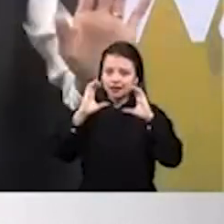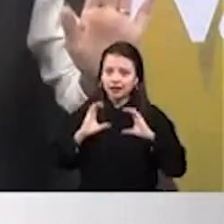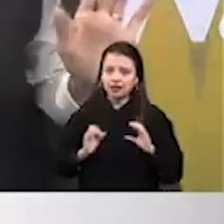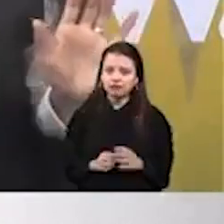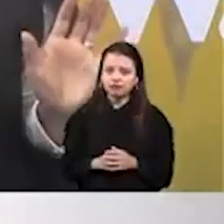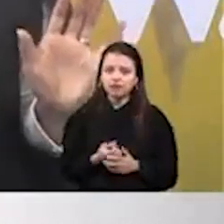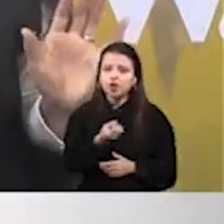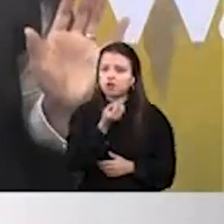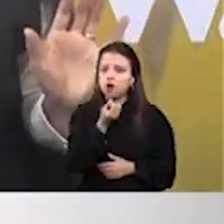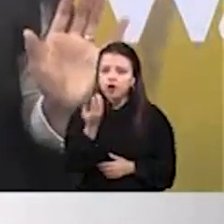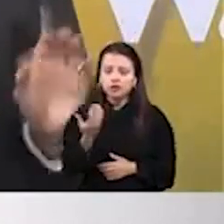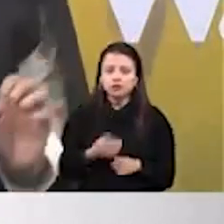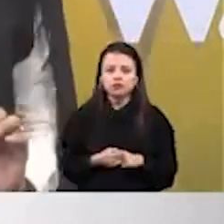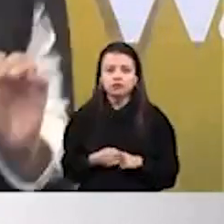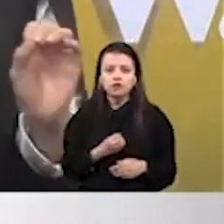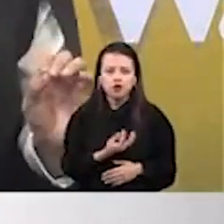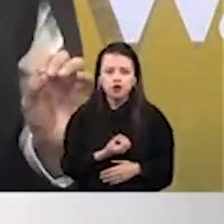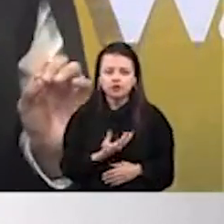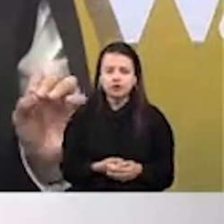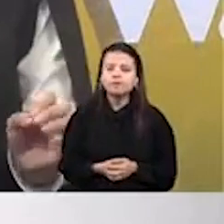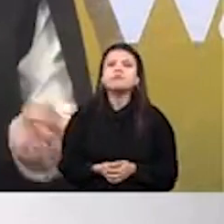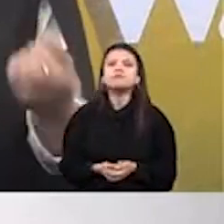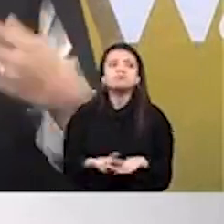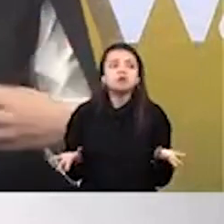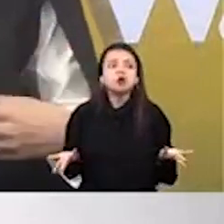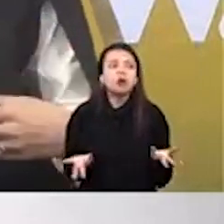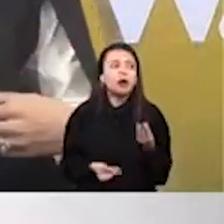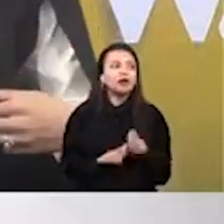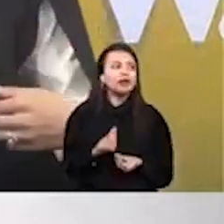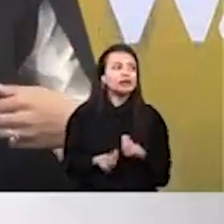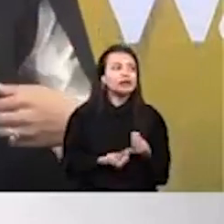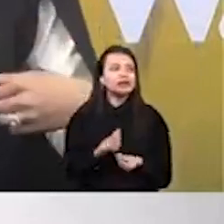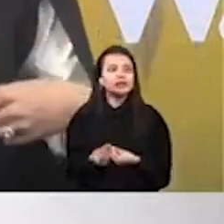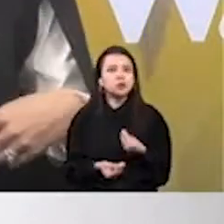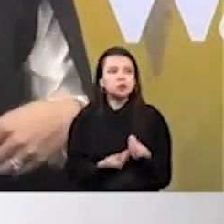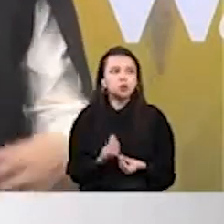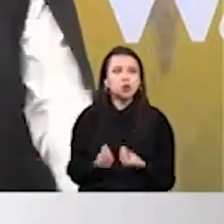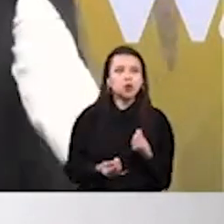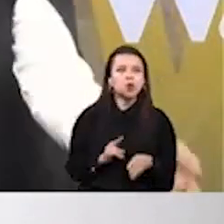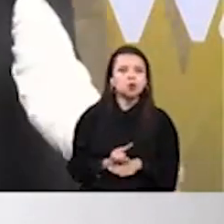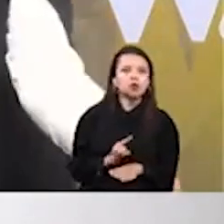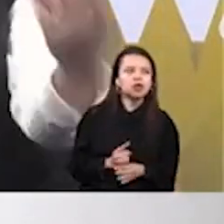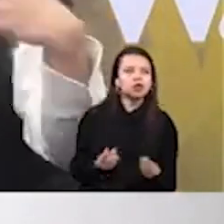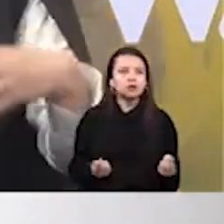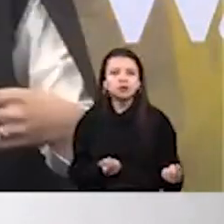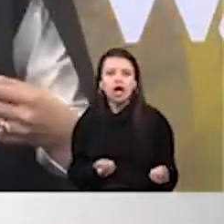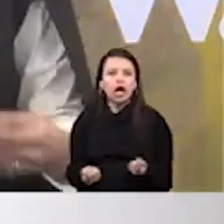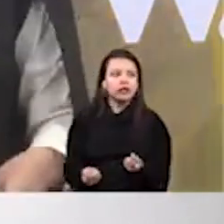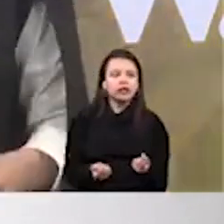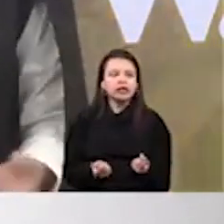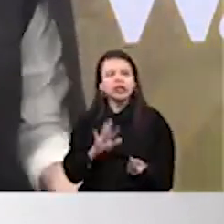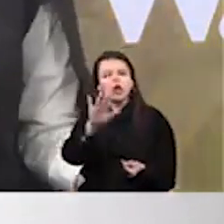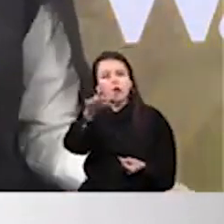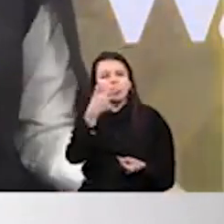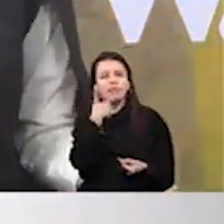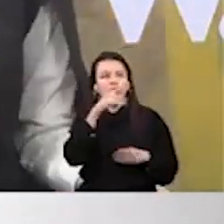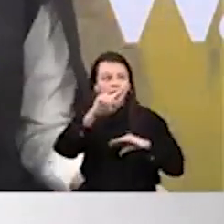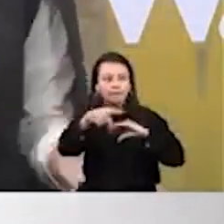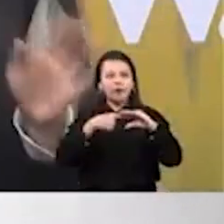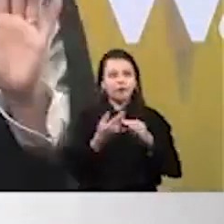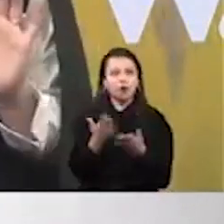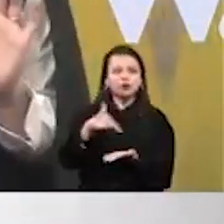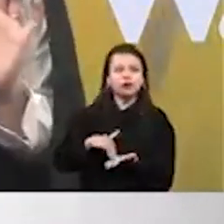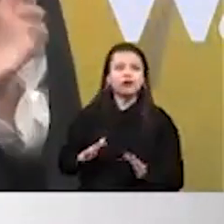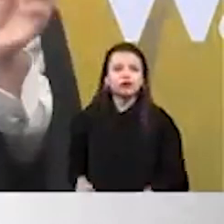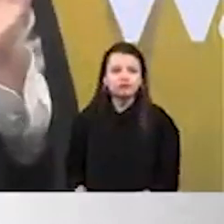no supieron en qué utilizarlo y hubo irregularidades, ahora el Ministerio le está diciendo al hospital, no sabe qué, mejor devuélvame los 90 mil millones de